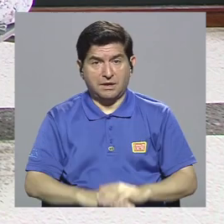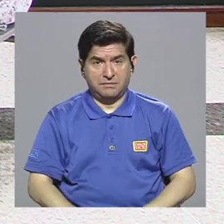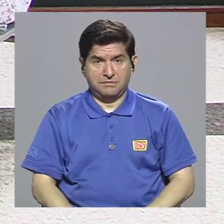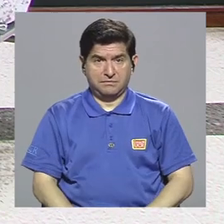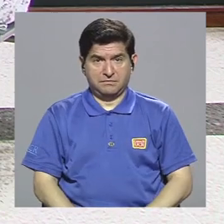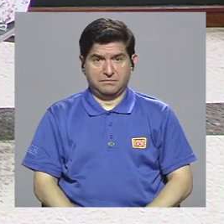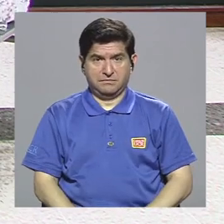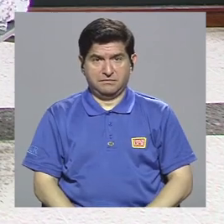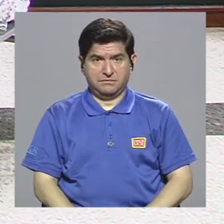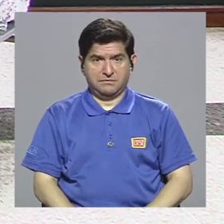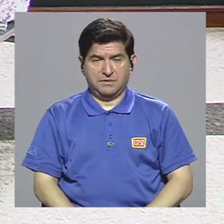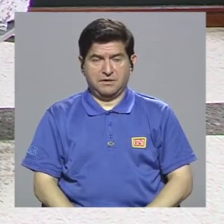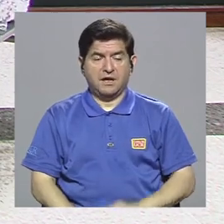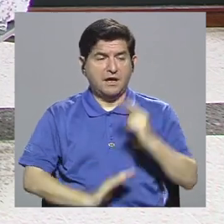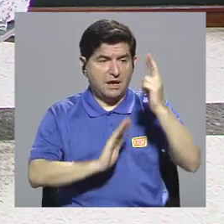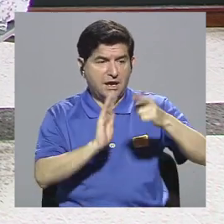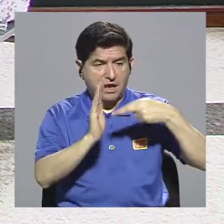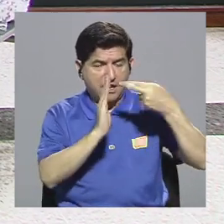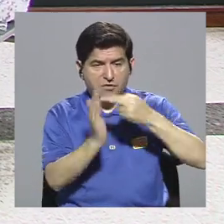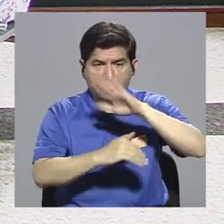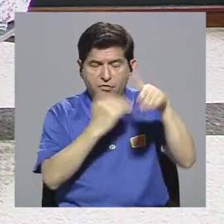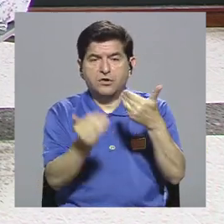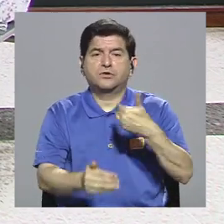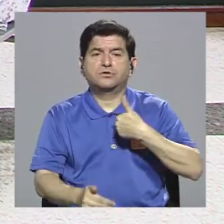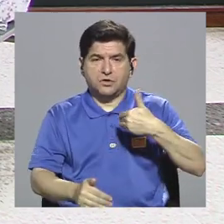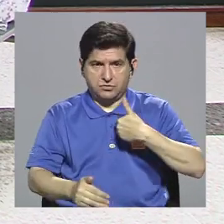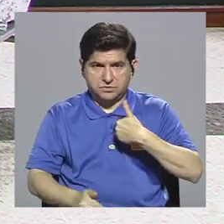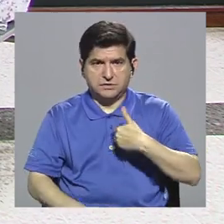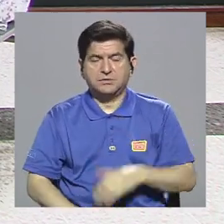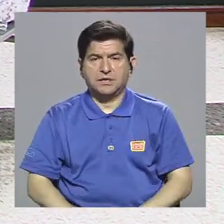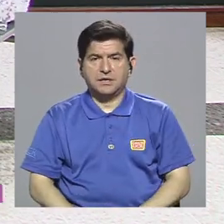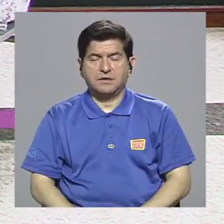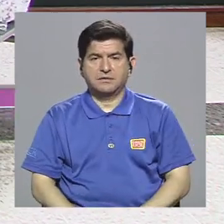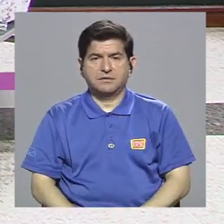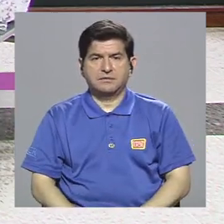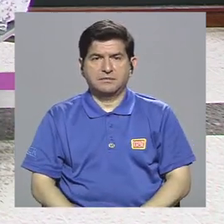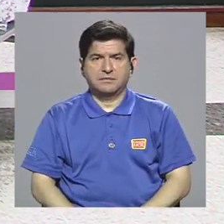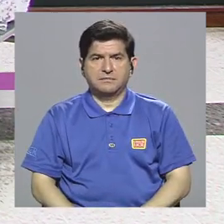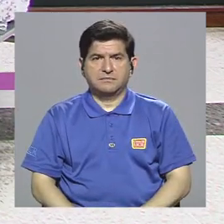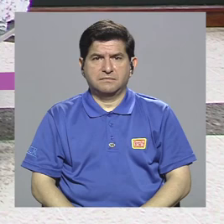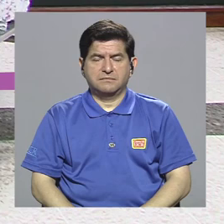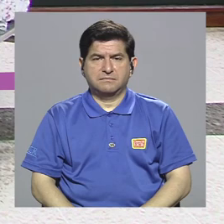el digamos el papel que tenemos todos de alguna forma